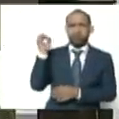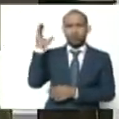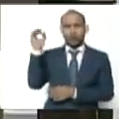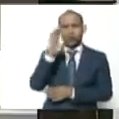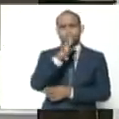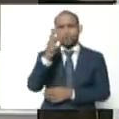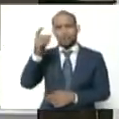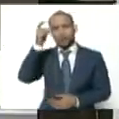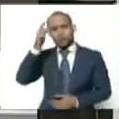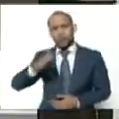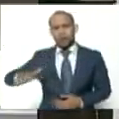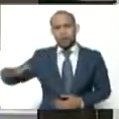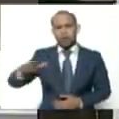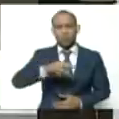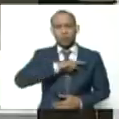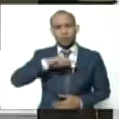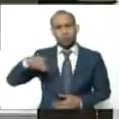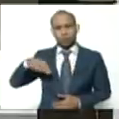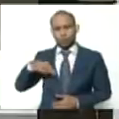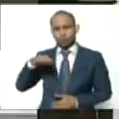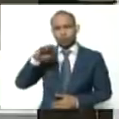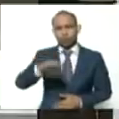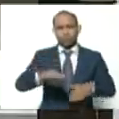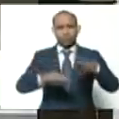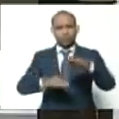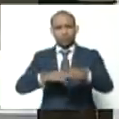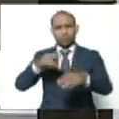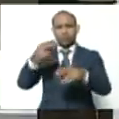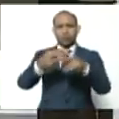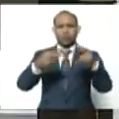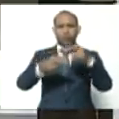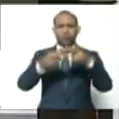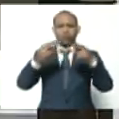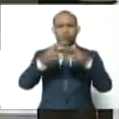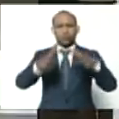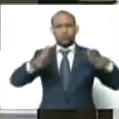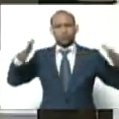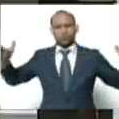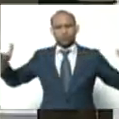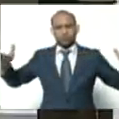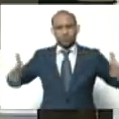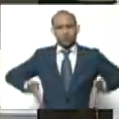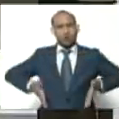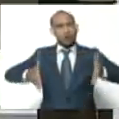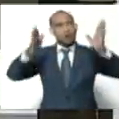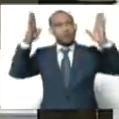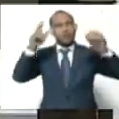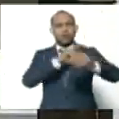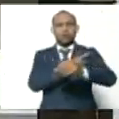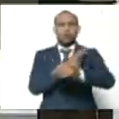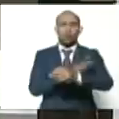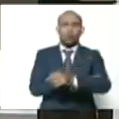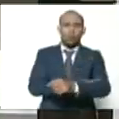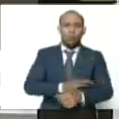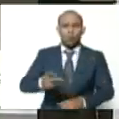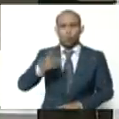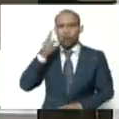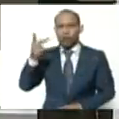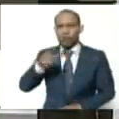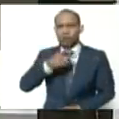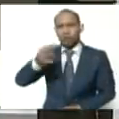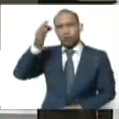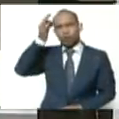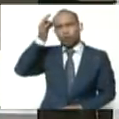pueblo, nosotros avanzar hacia la construcción de una gran estructura de poder político, los